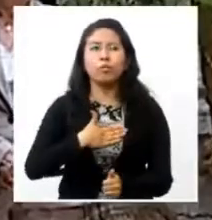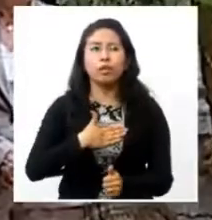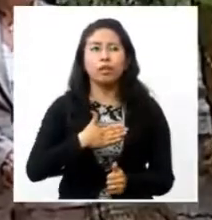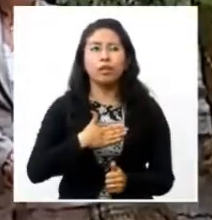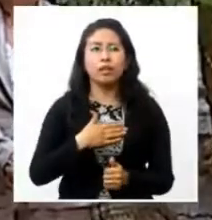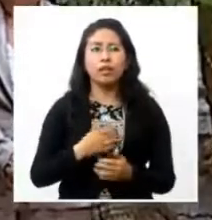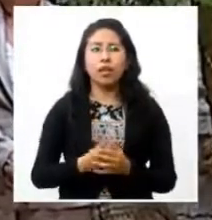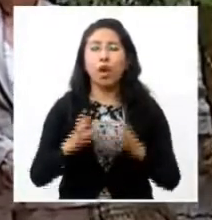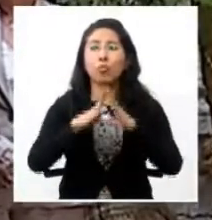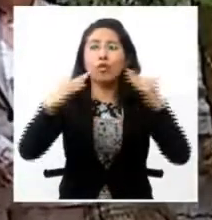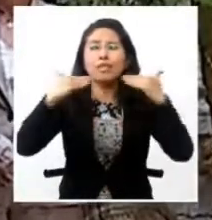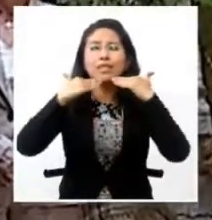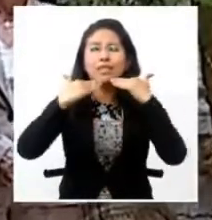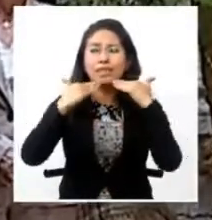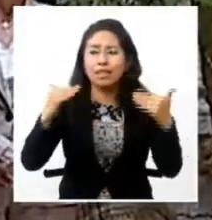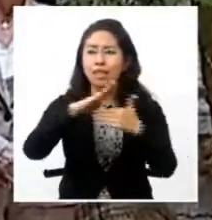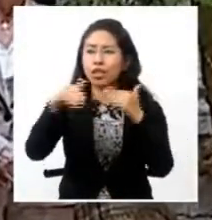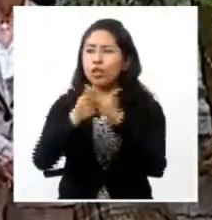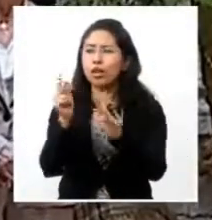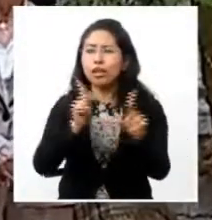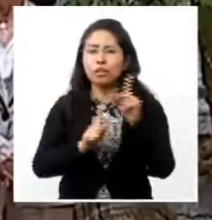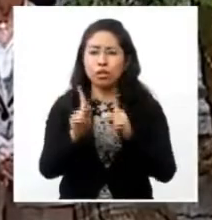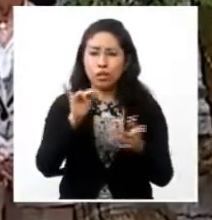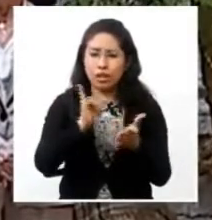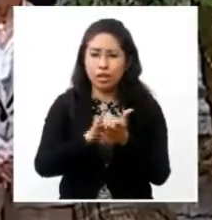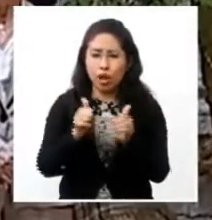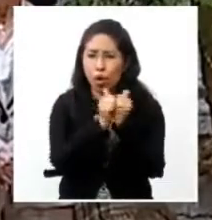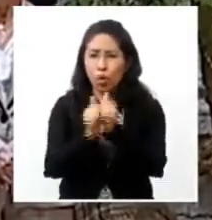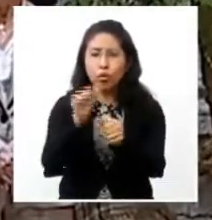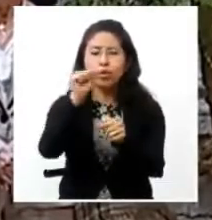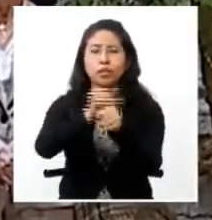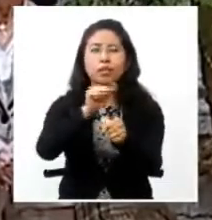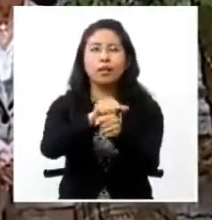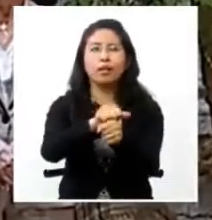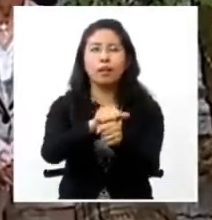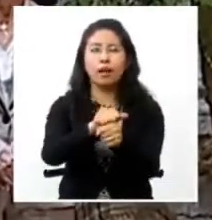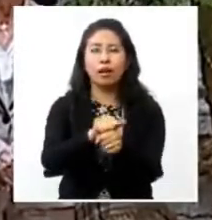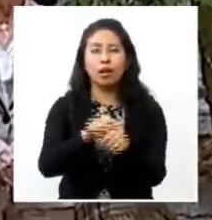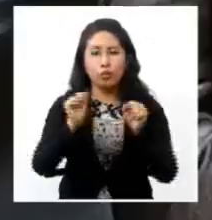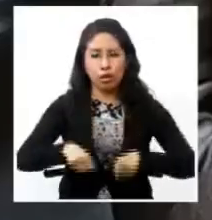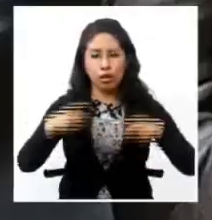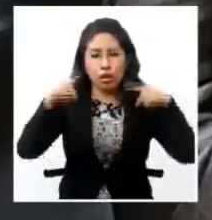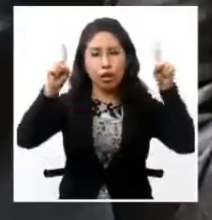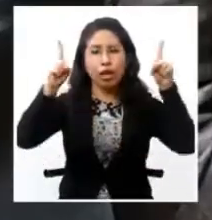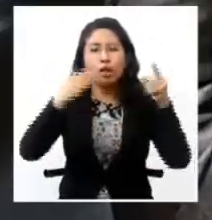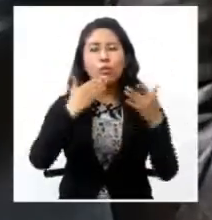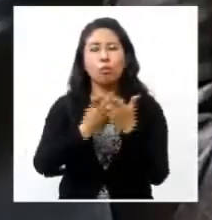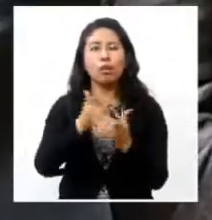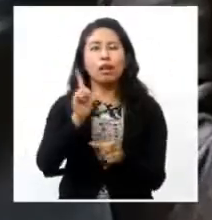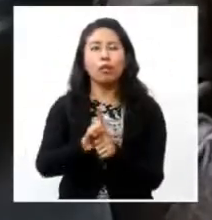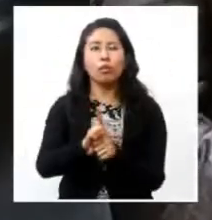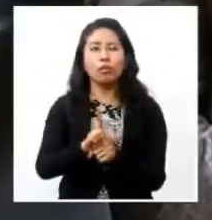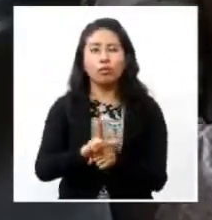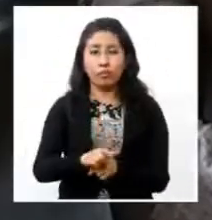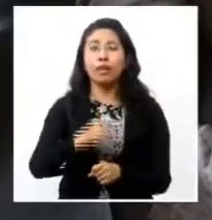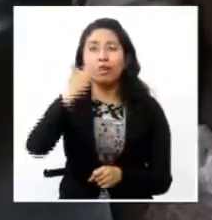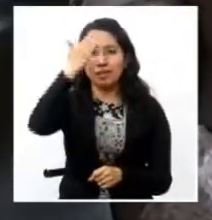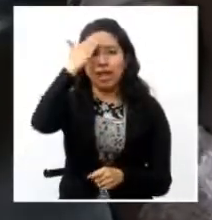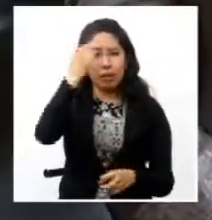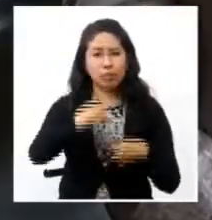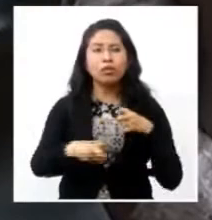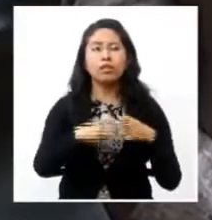los colaboradores con los que hicimos juntos esta gestión difícil,